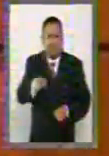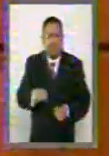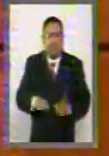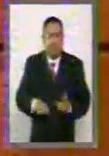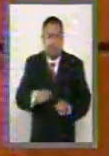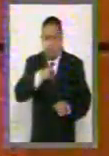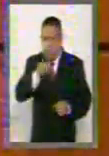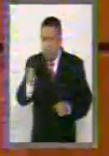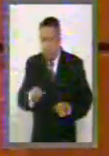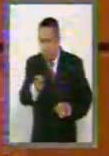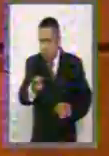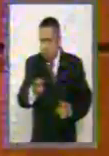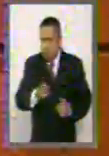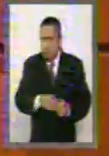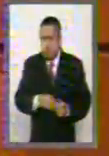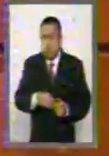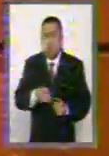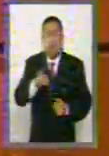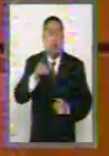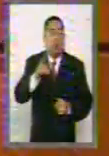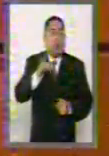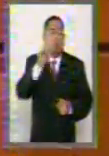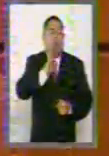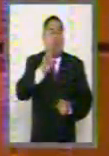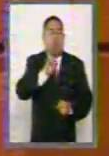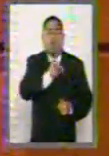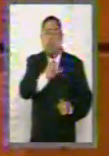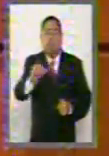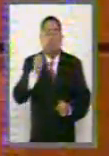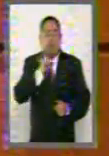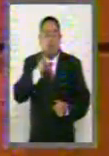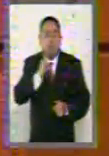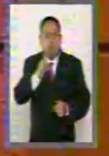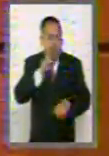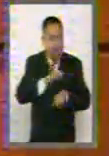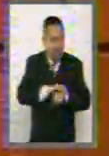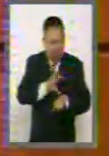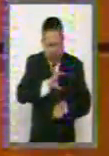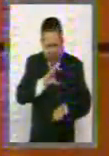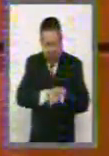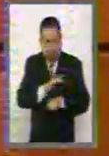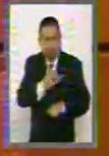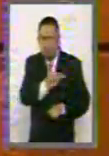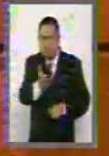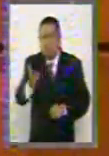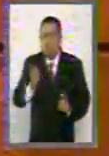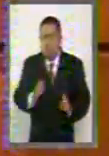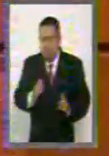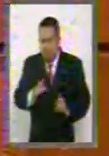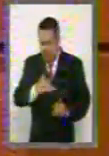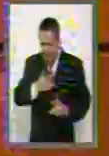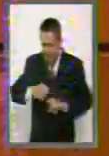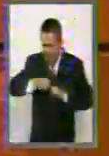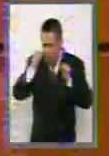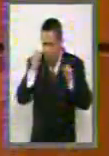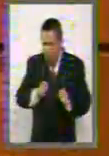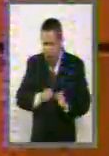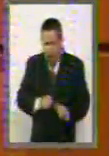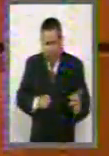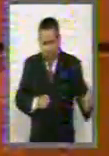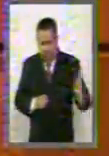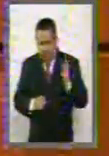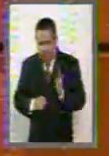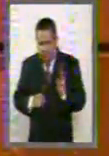les pregunto, señoras senadoras, amigas queridas, ¿están seguras que estas